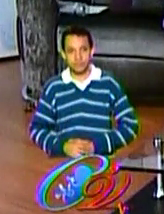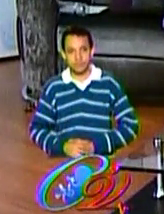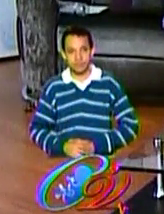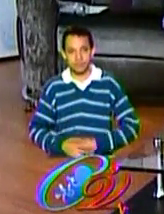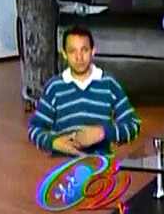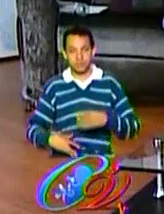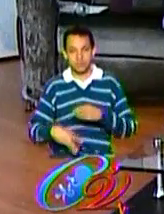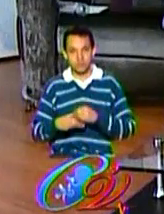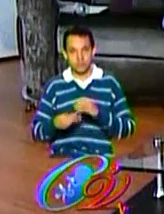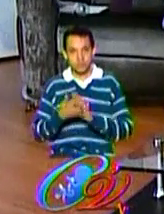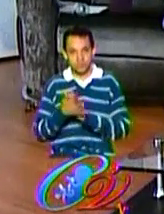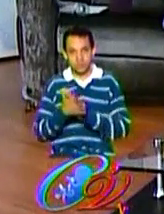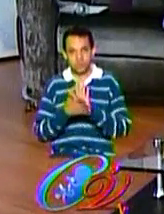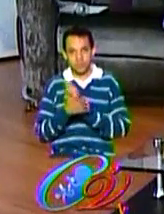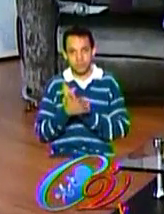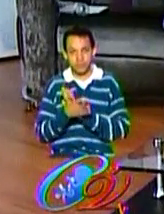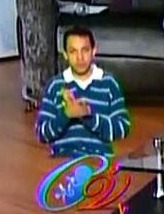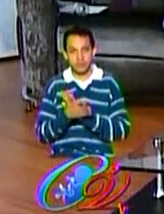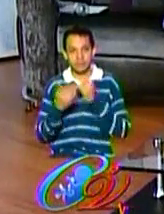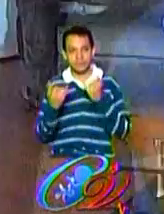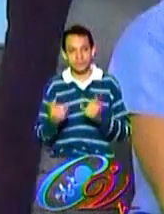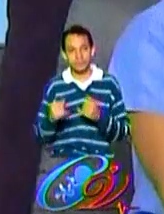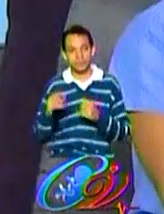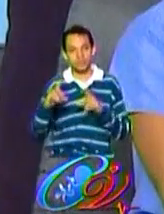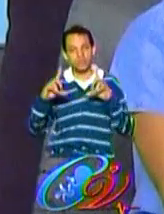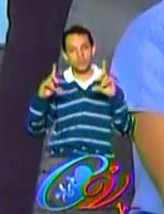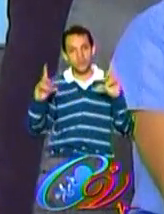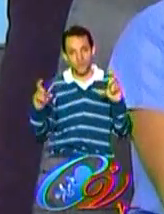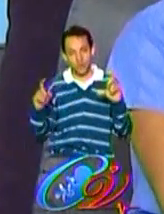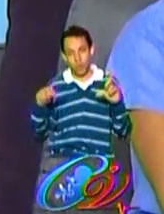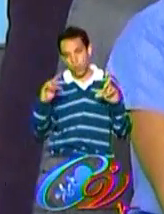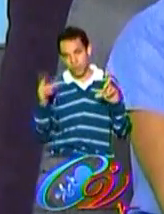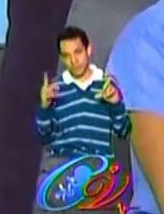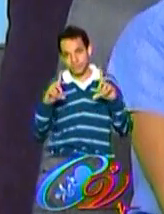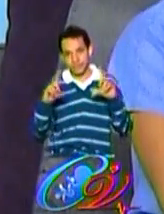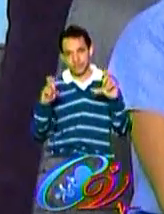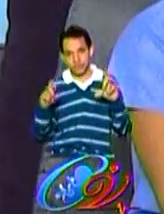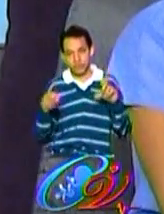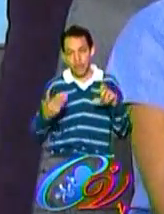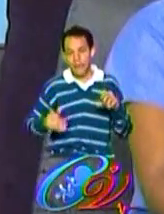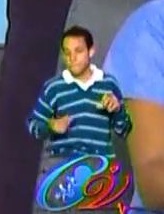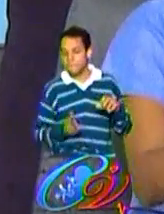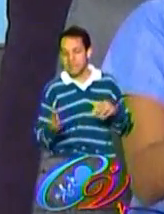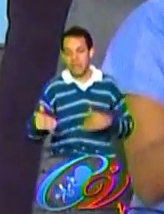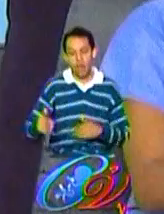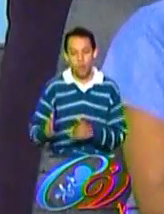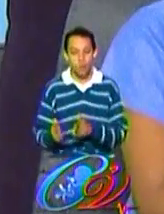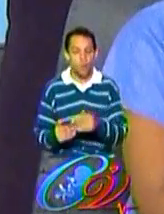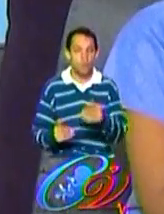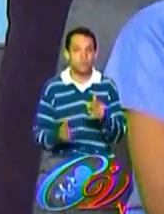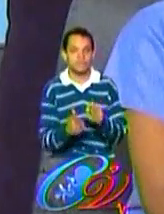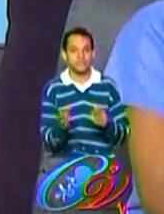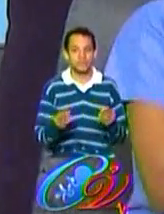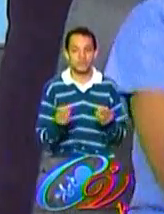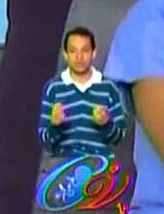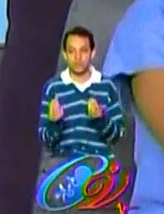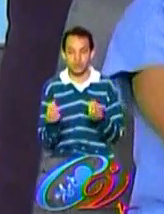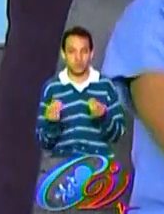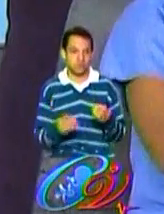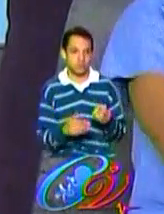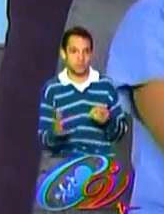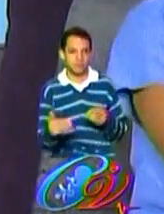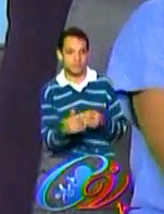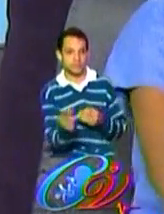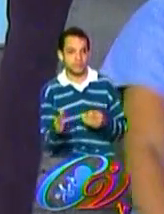Bueno, hay otra diapositiva donde muestro cómo los pescados están distribuidos, o sea, los que